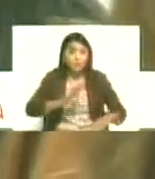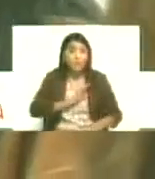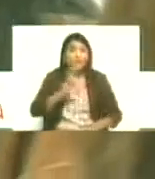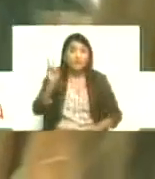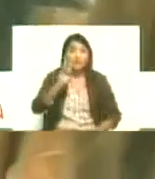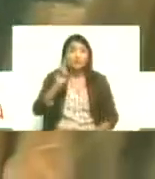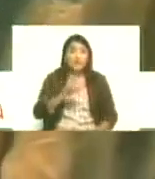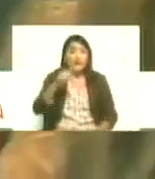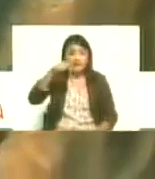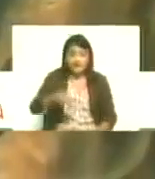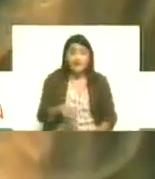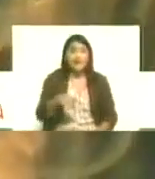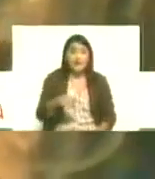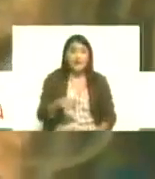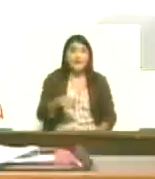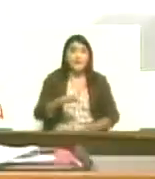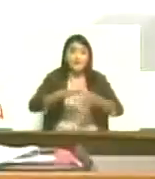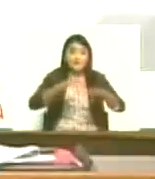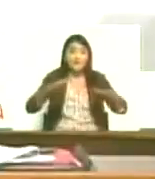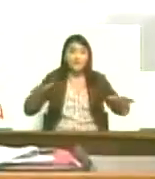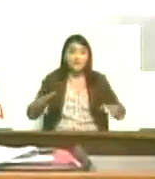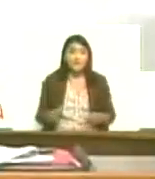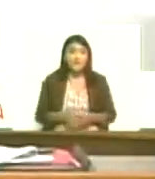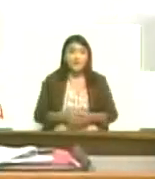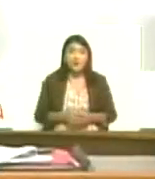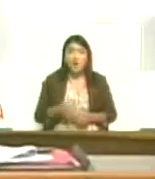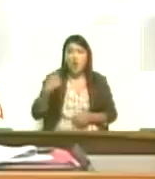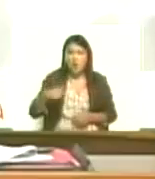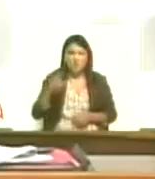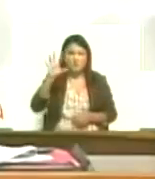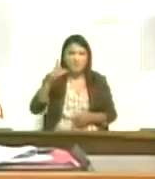A Venezuela ninguna potencia le regaló la independencia.